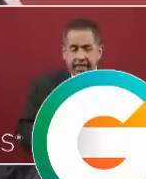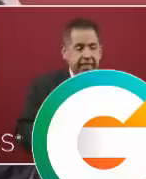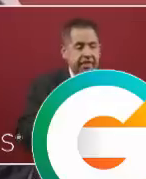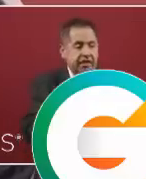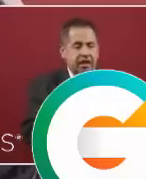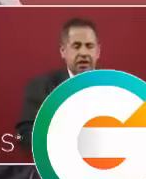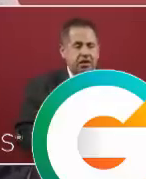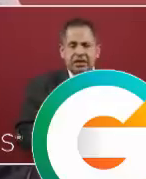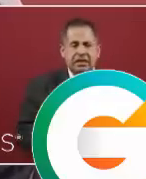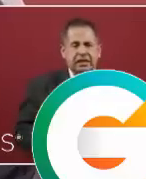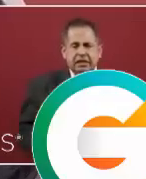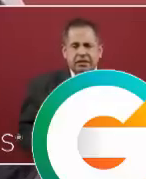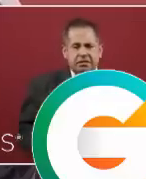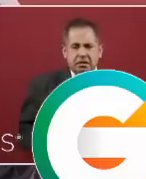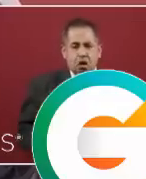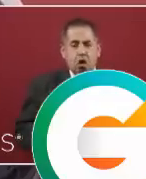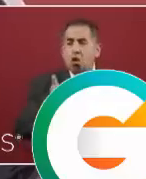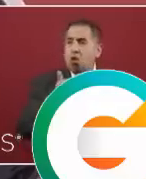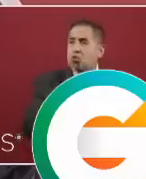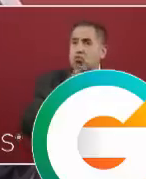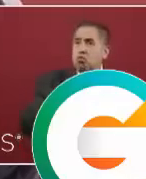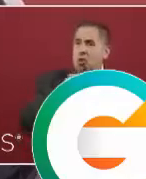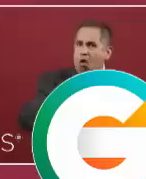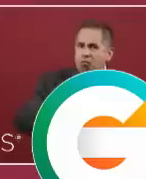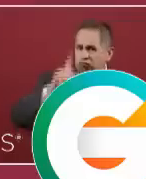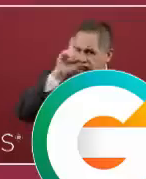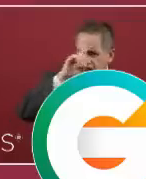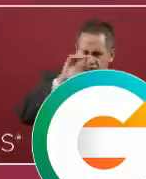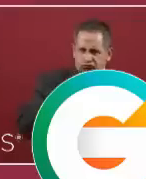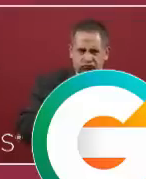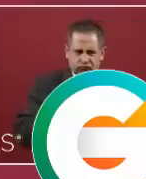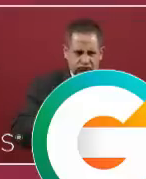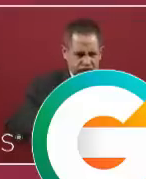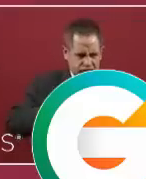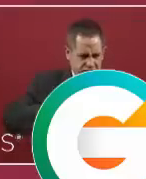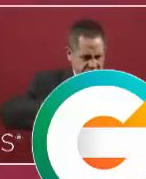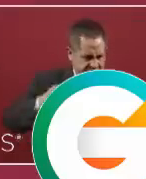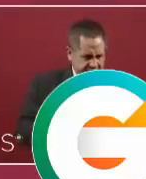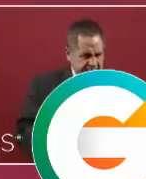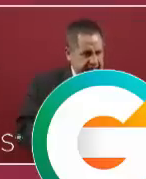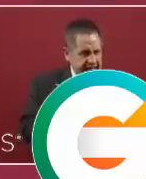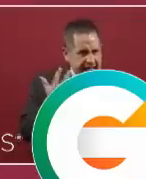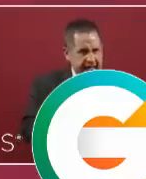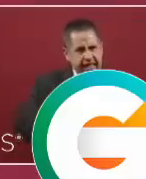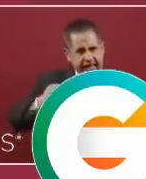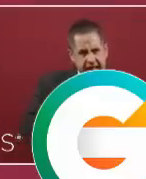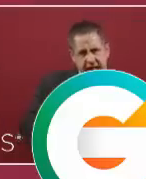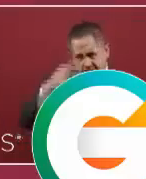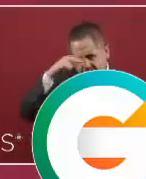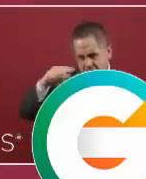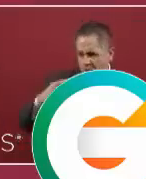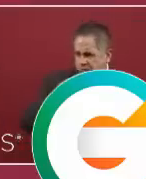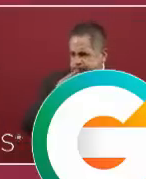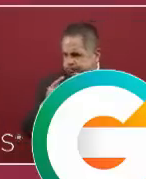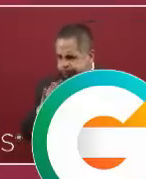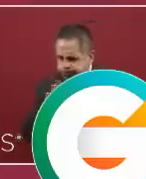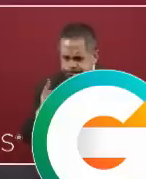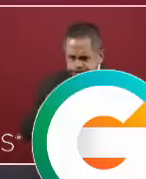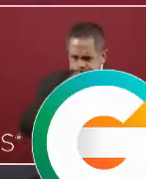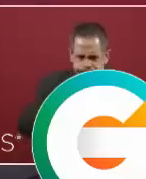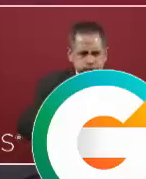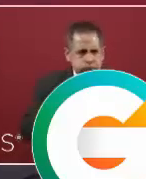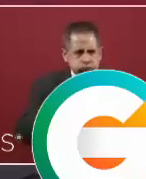o a ningún agrupamiento. Lo vamos a hacer nosotros y estoy